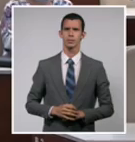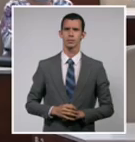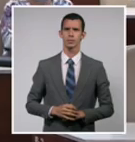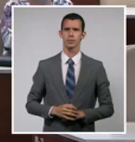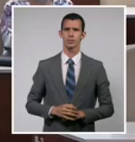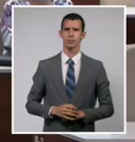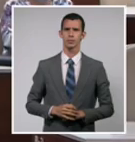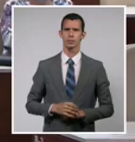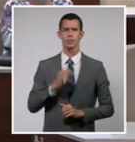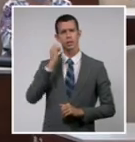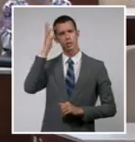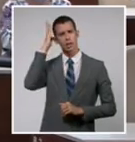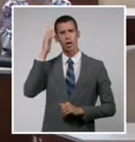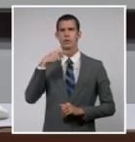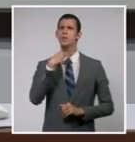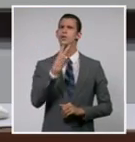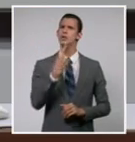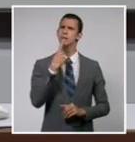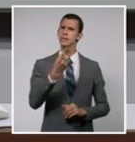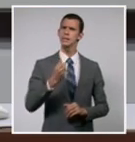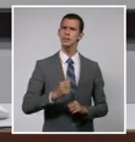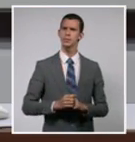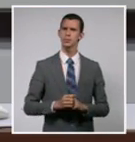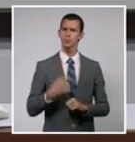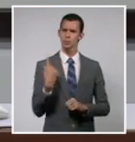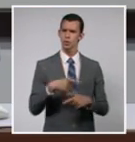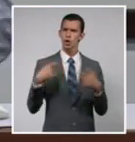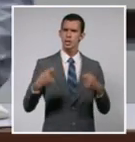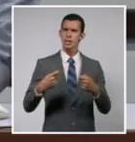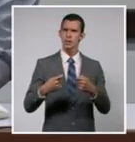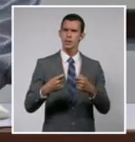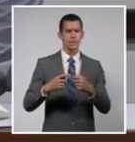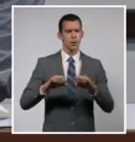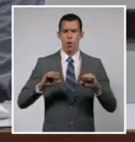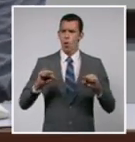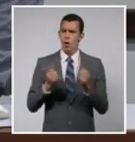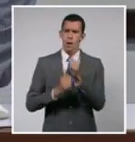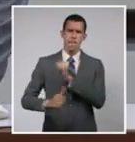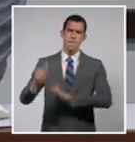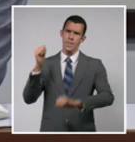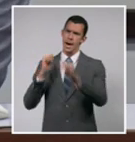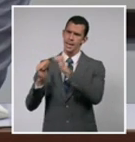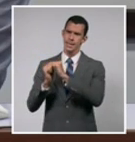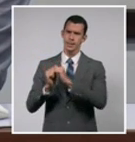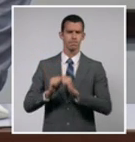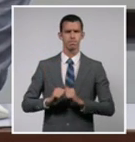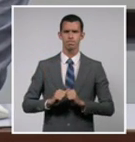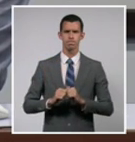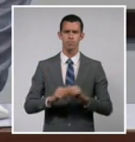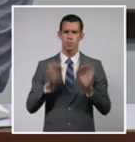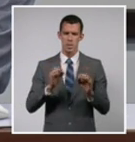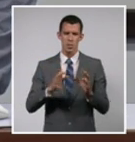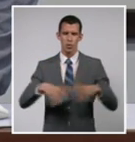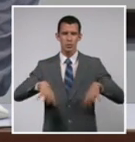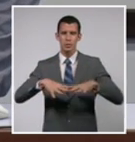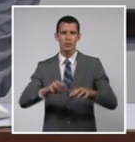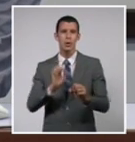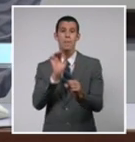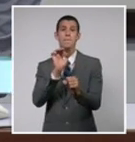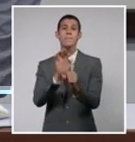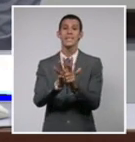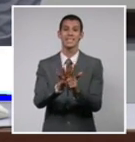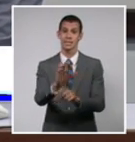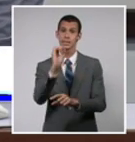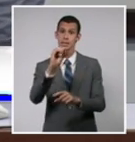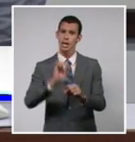tenemos que regresar a las medidas de la fase de transmisión autóctona en La Habana con todas las limitaciones, las exigencias que